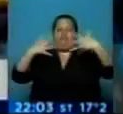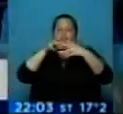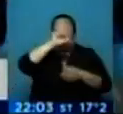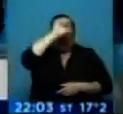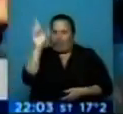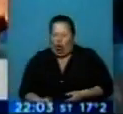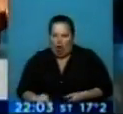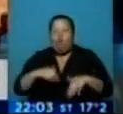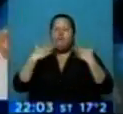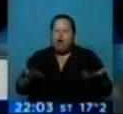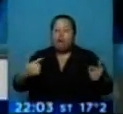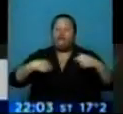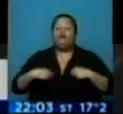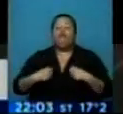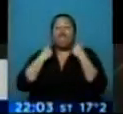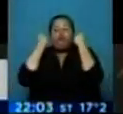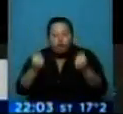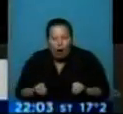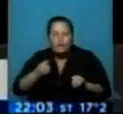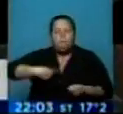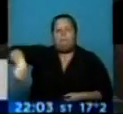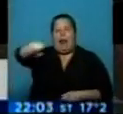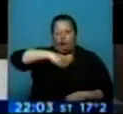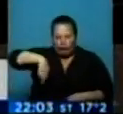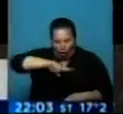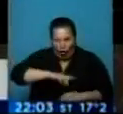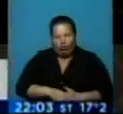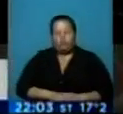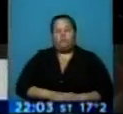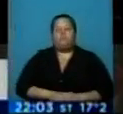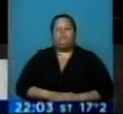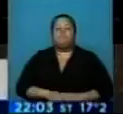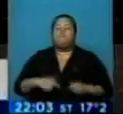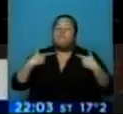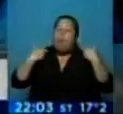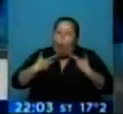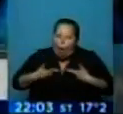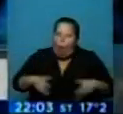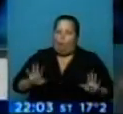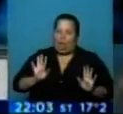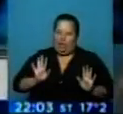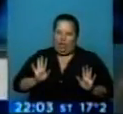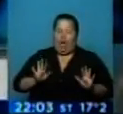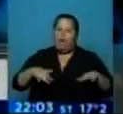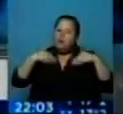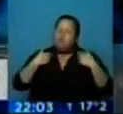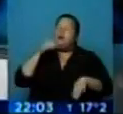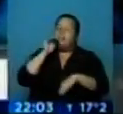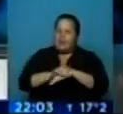Argentina. Por eso mi fuerza es la de todos. Con humildad, con